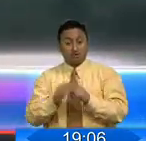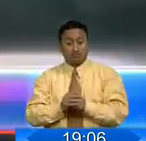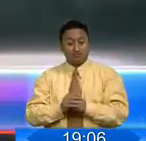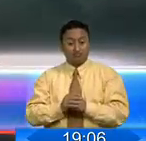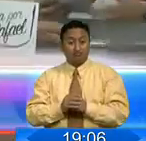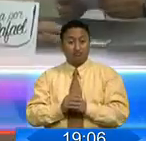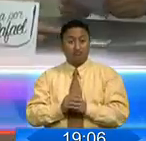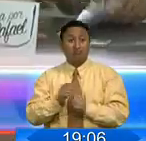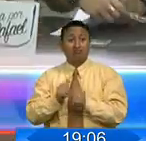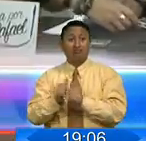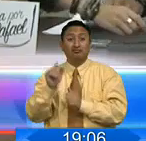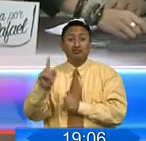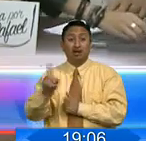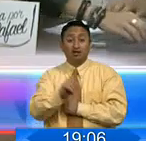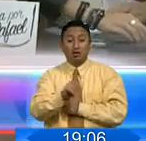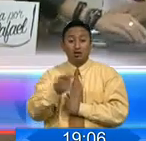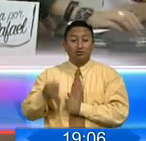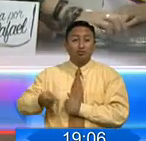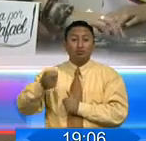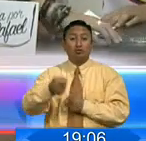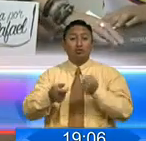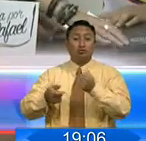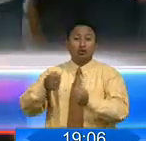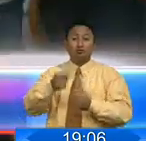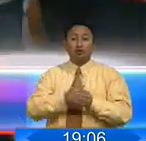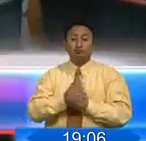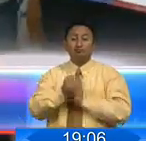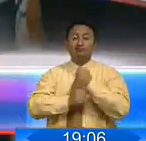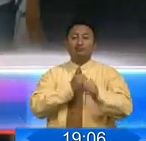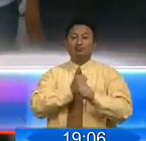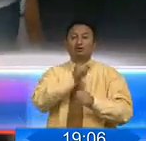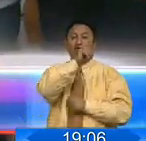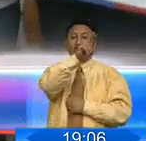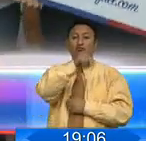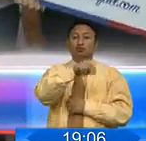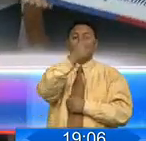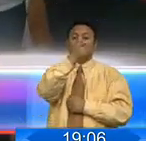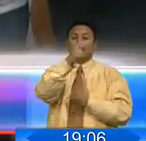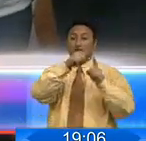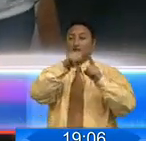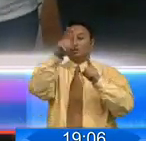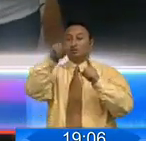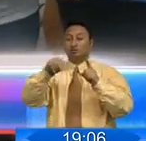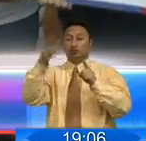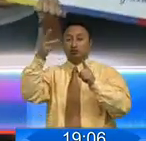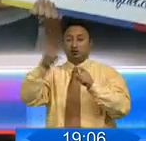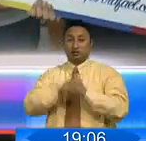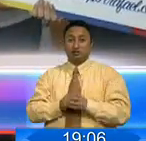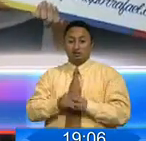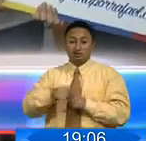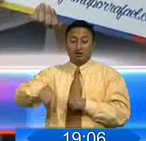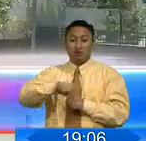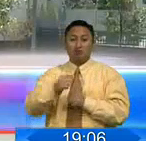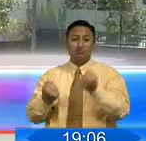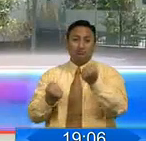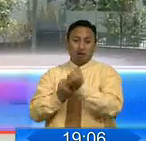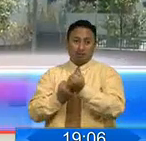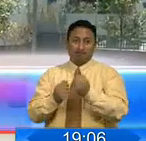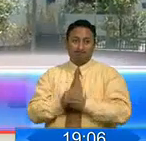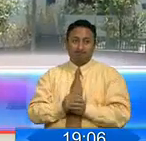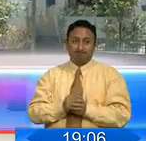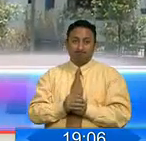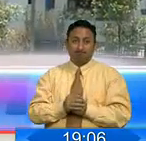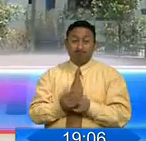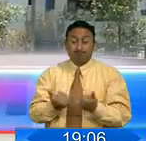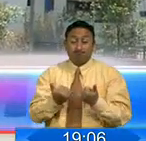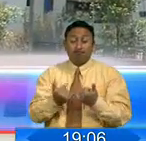aportes que recibió esta organización entre 2012 16 para mantener toda su estructura actualmente